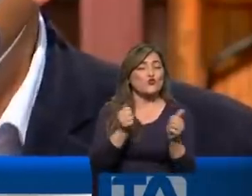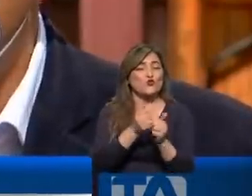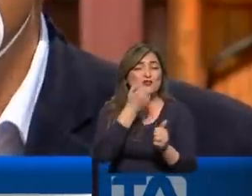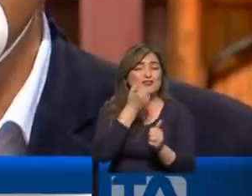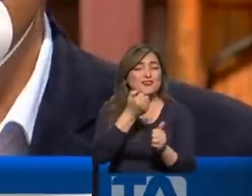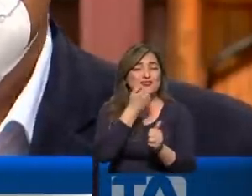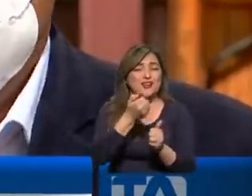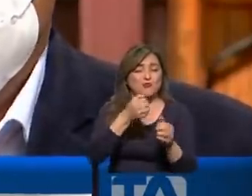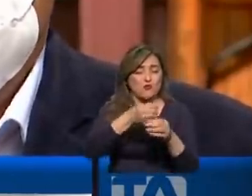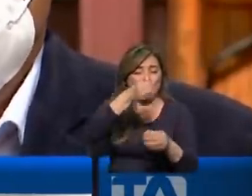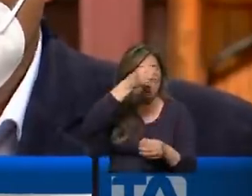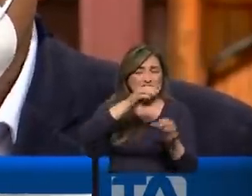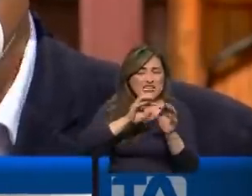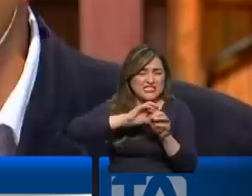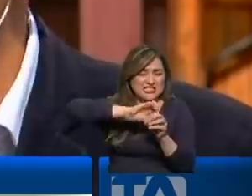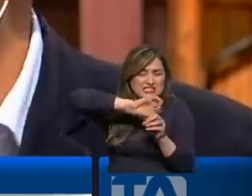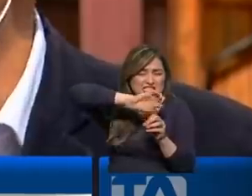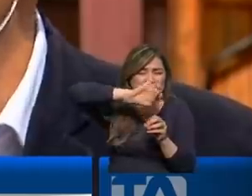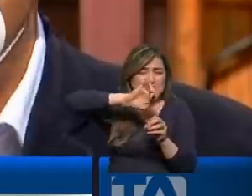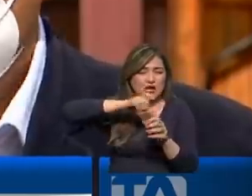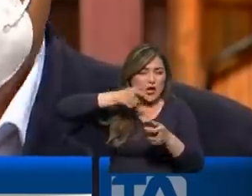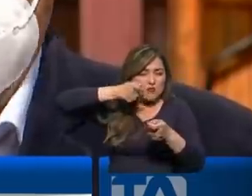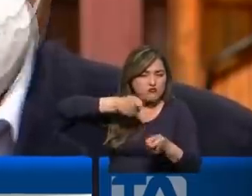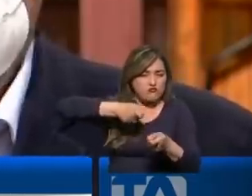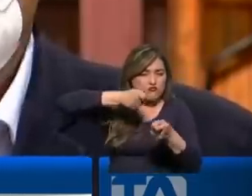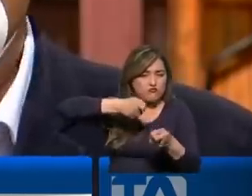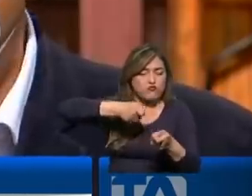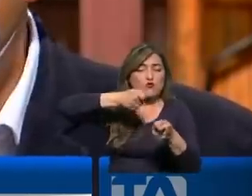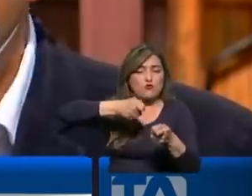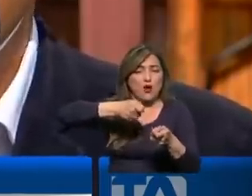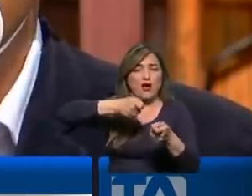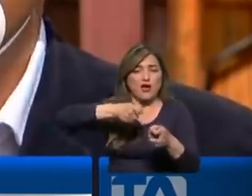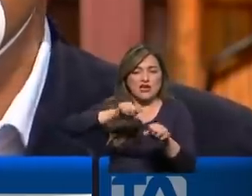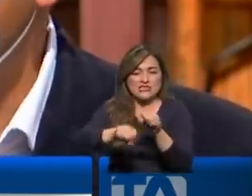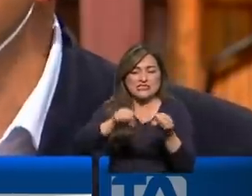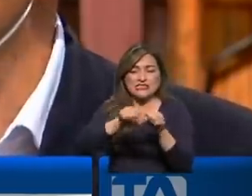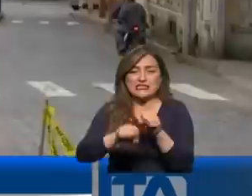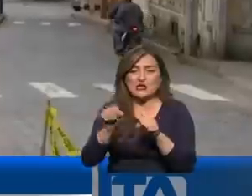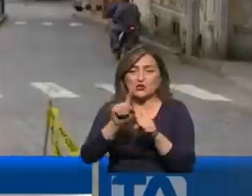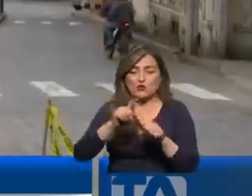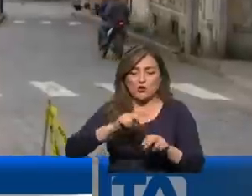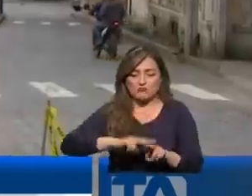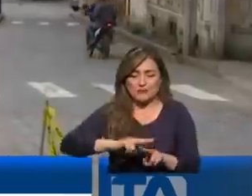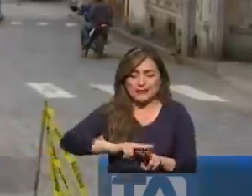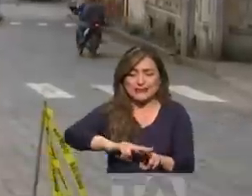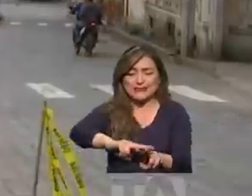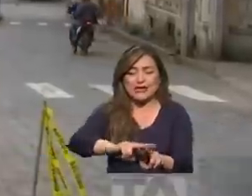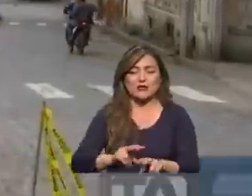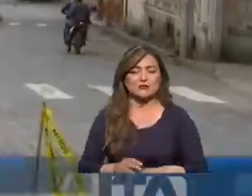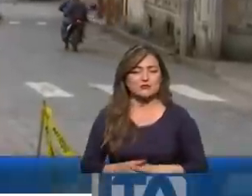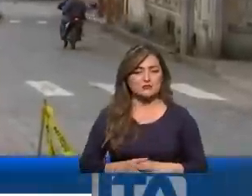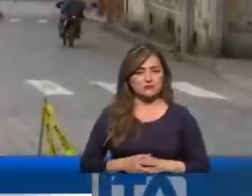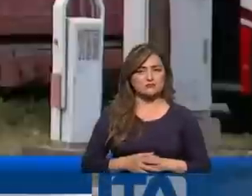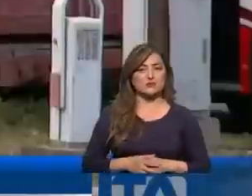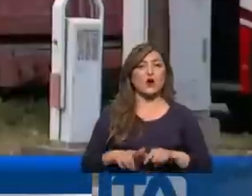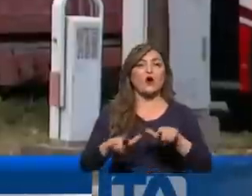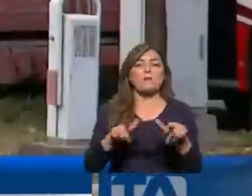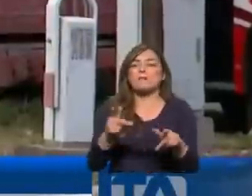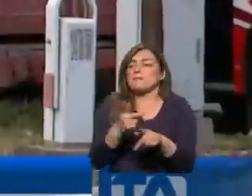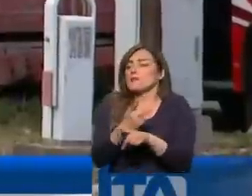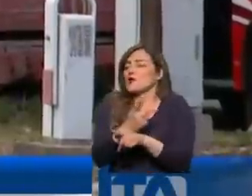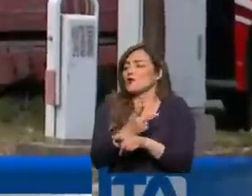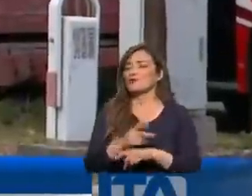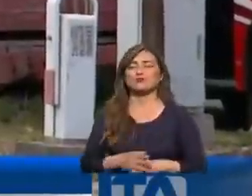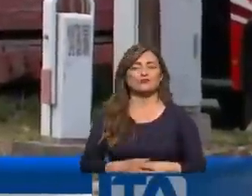que fumigar con el objetivo de que no se remonte la línea férrea, la pudrición de los durmientes. Y hay tramos en que el escenario es peor. Se